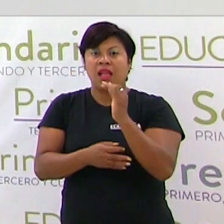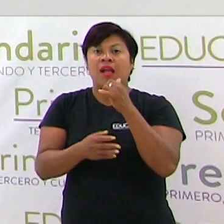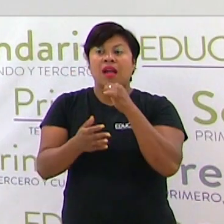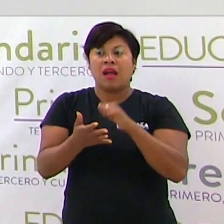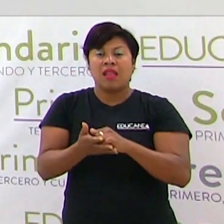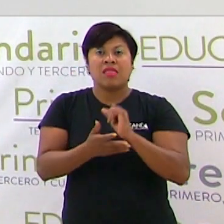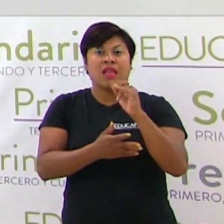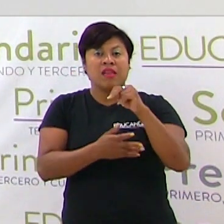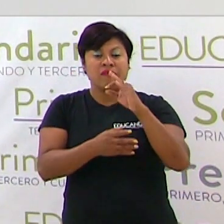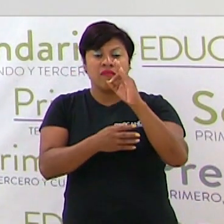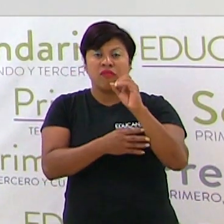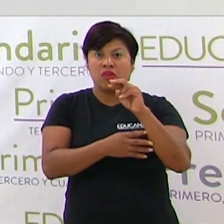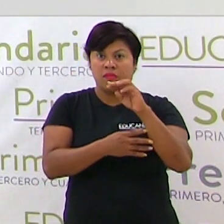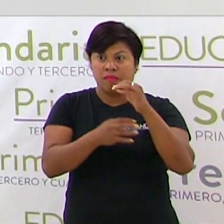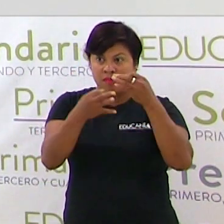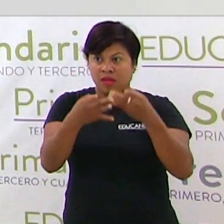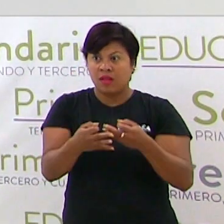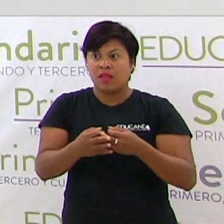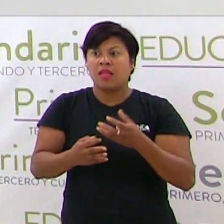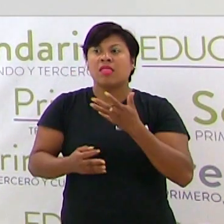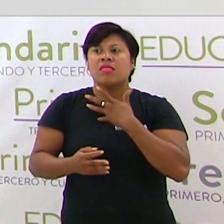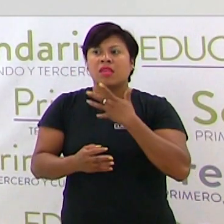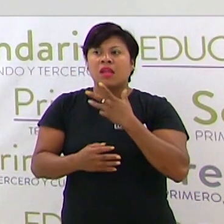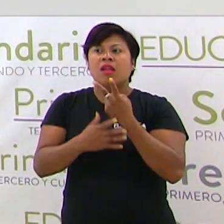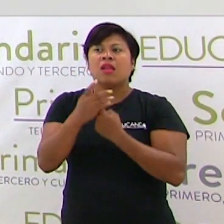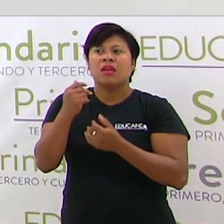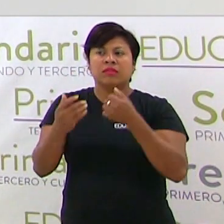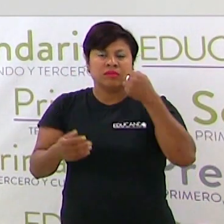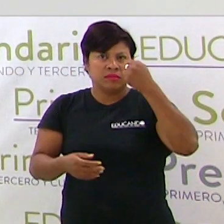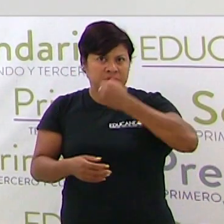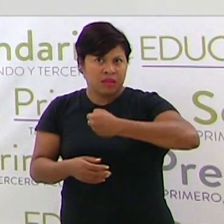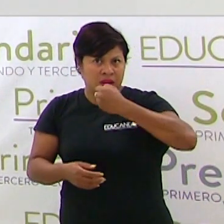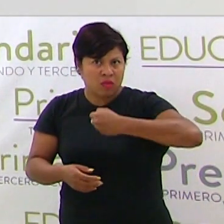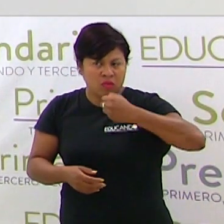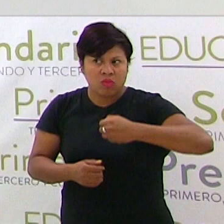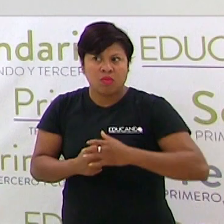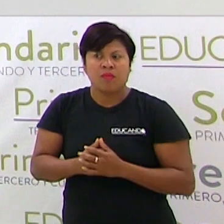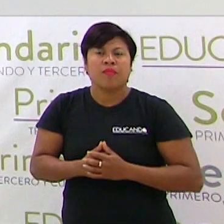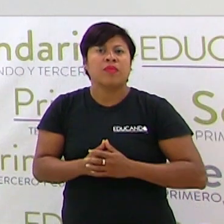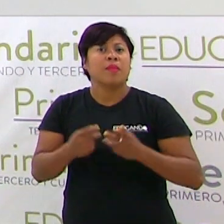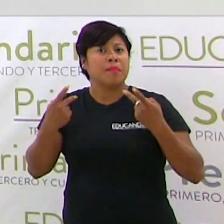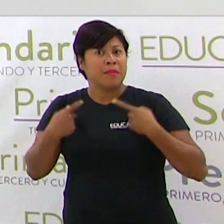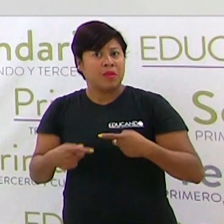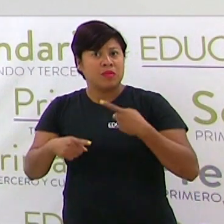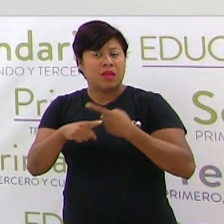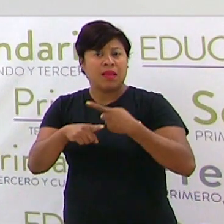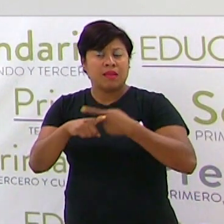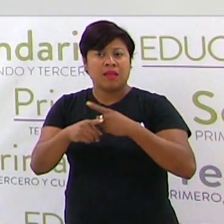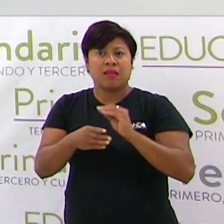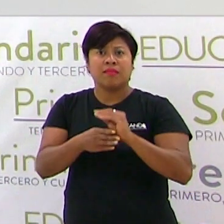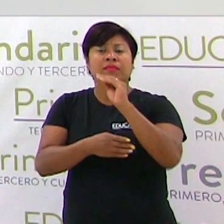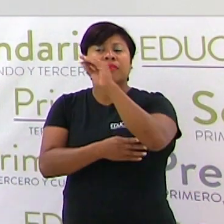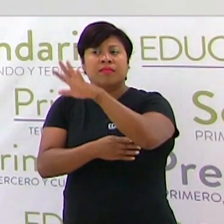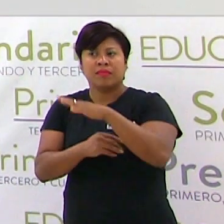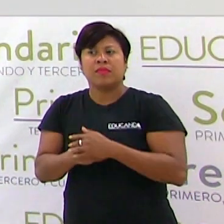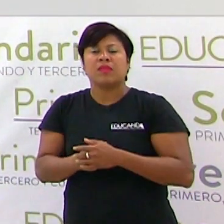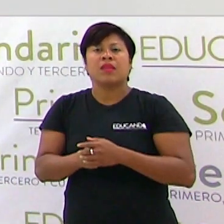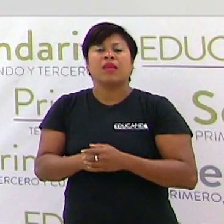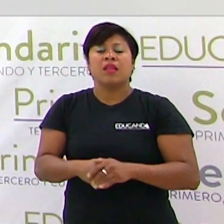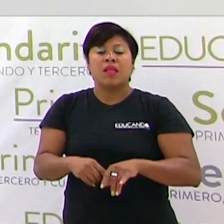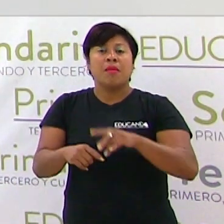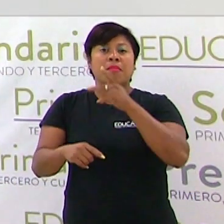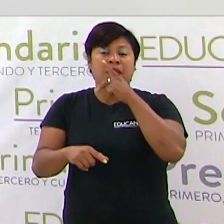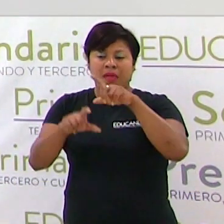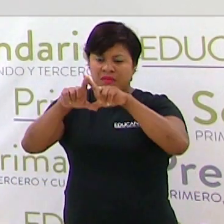el saludo, ambas tienen el destinatario, ambas tienen el mensaje